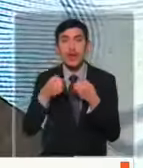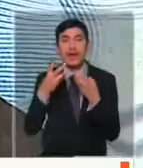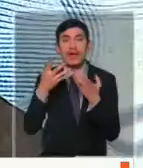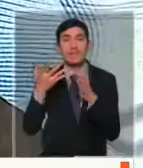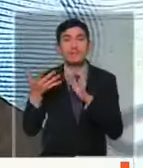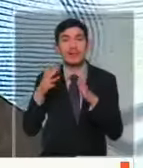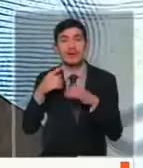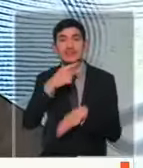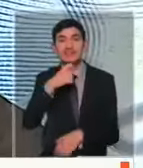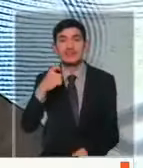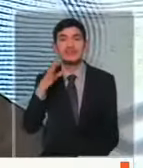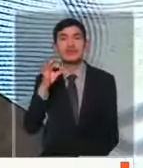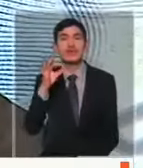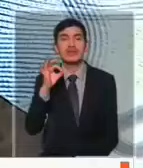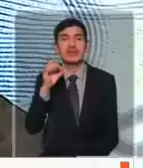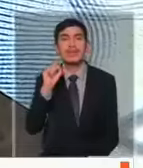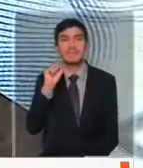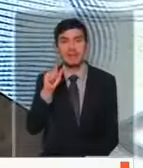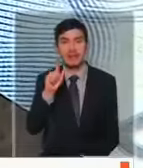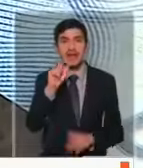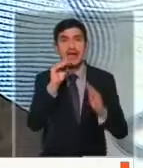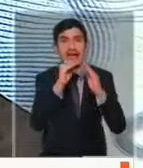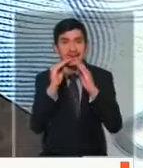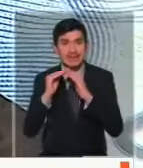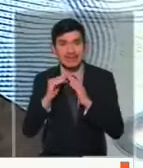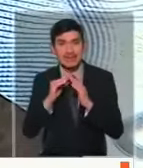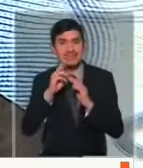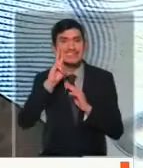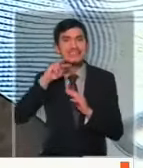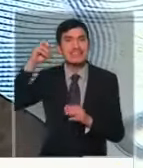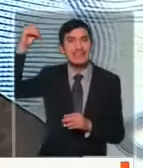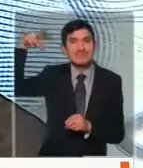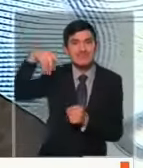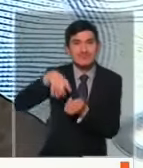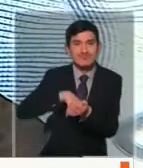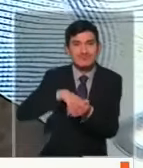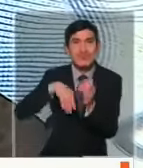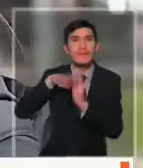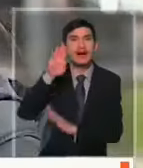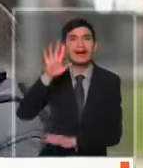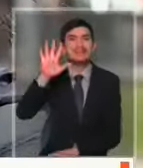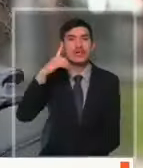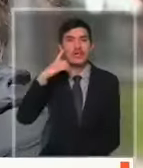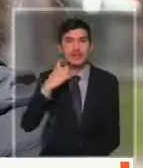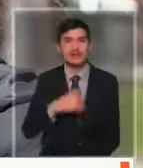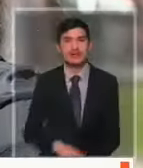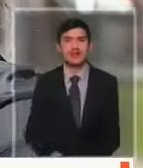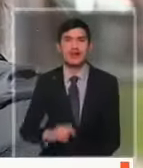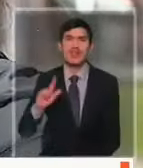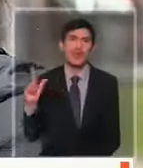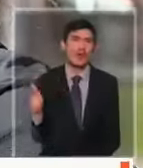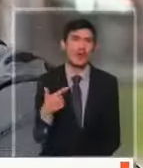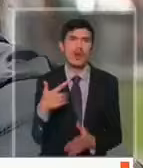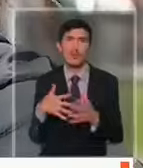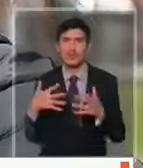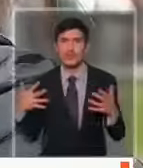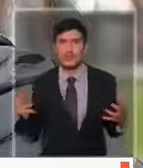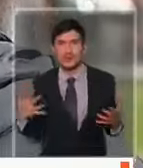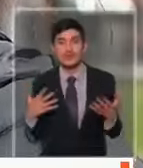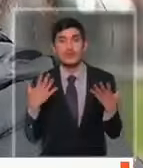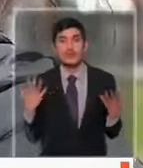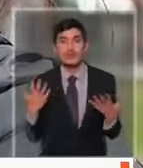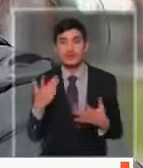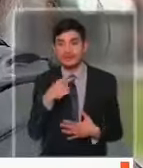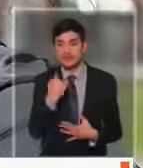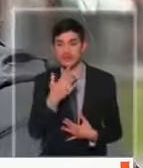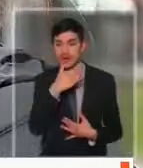promedio 150 mil pesos para hogares que estuvieron sin electricidad más de 5 días. Y se demora un montón, entonces uno no tiene